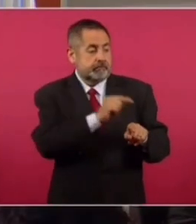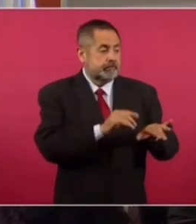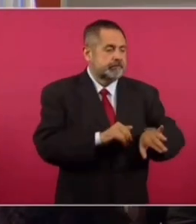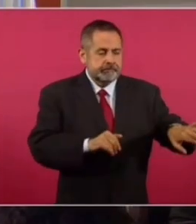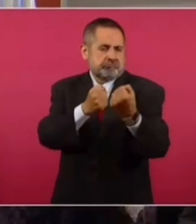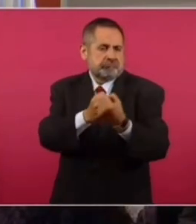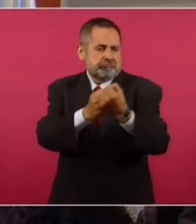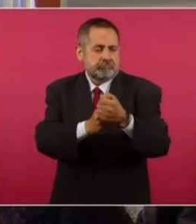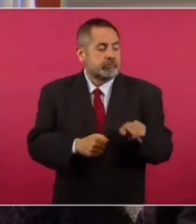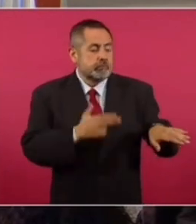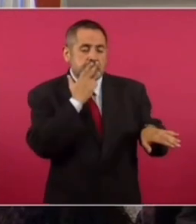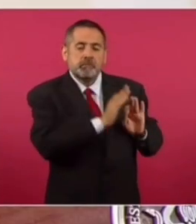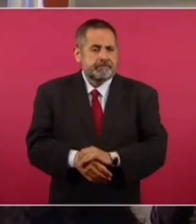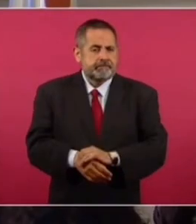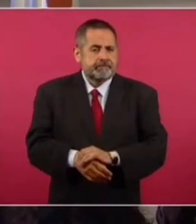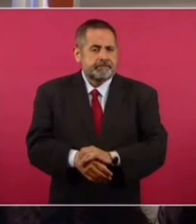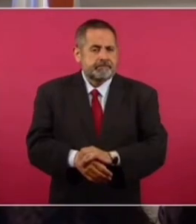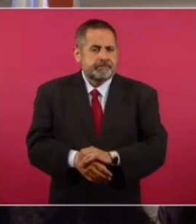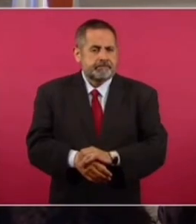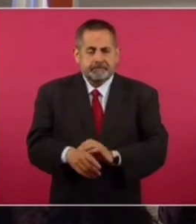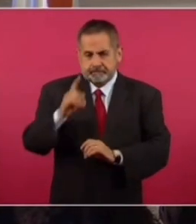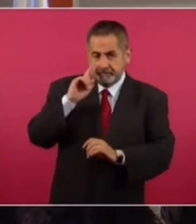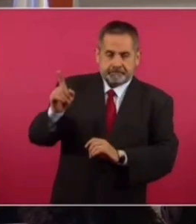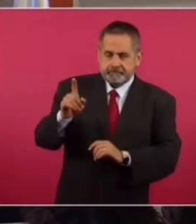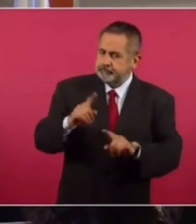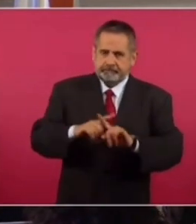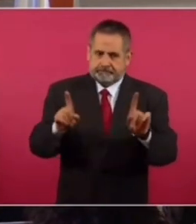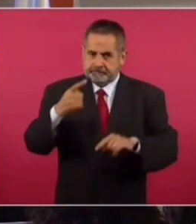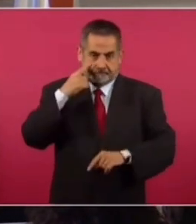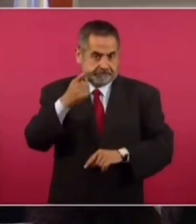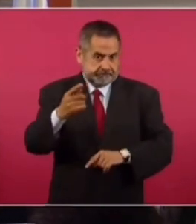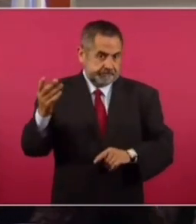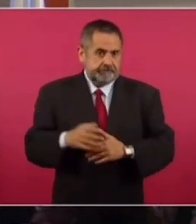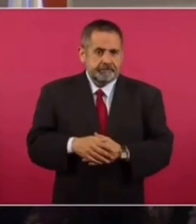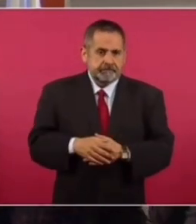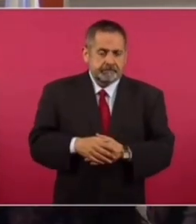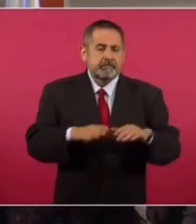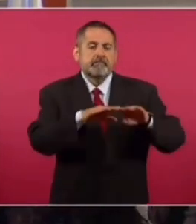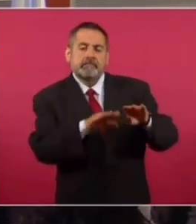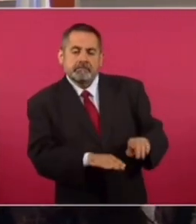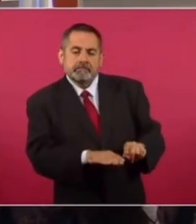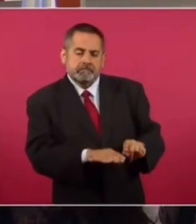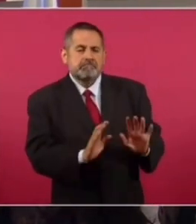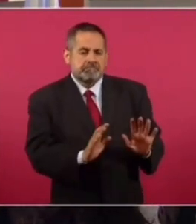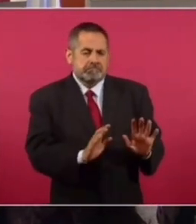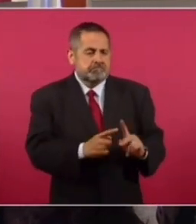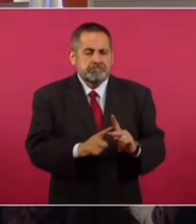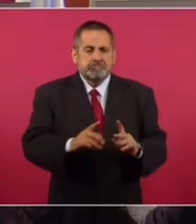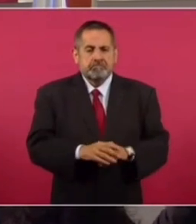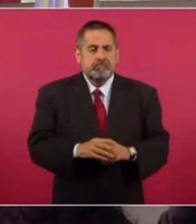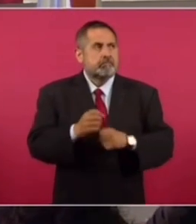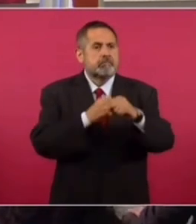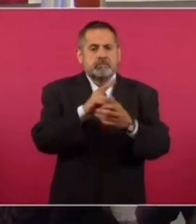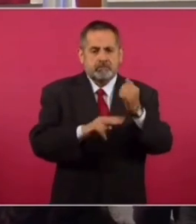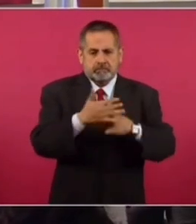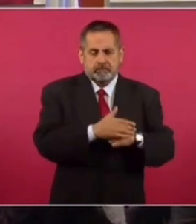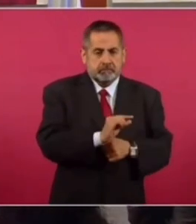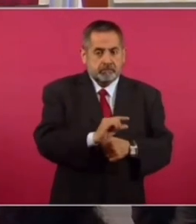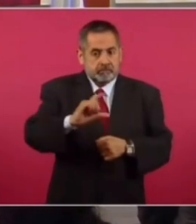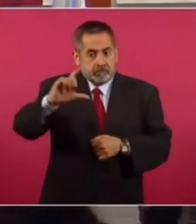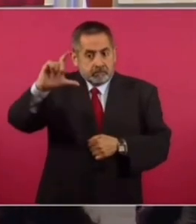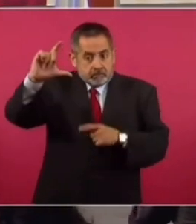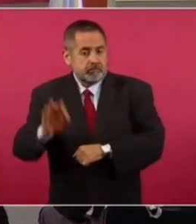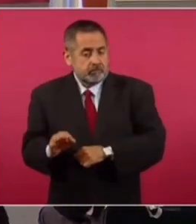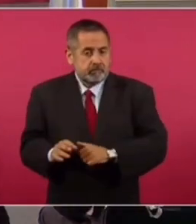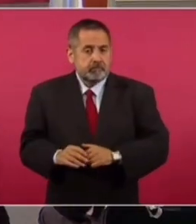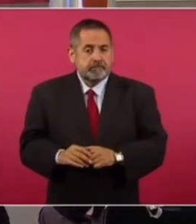pues podían actuar con impunidad no es lo mismo para lograrlo aquí el 15 que aquí